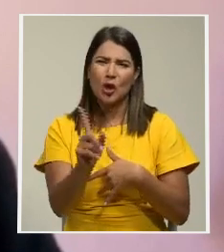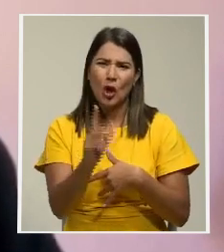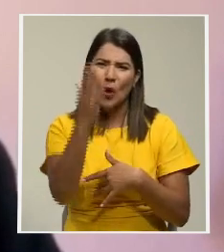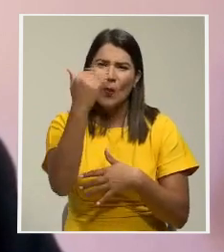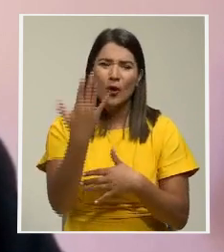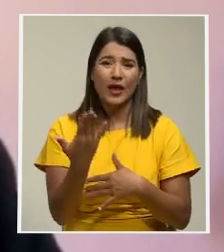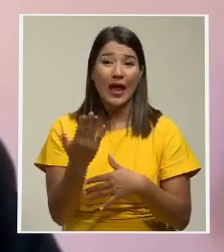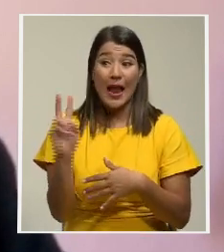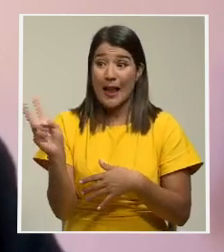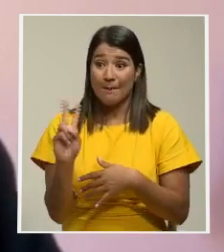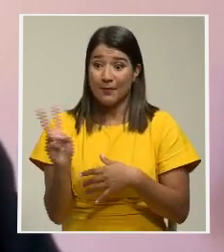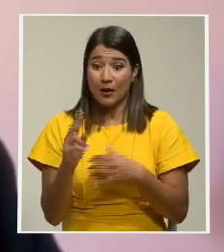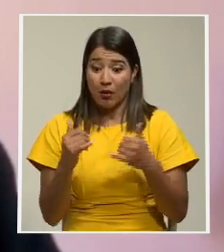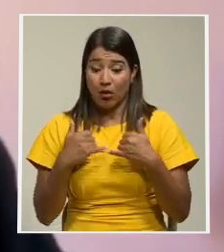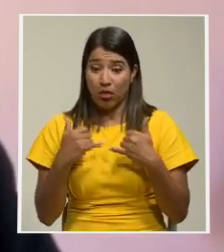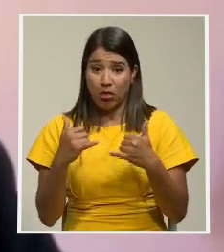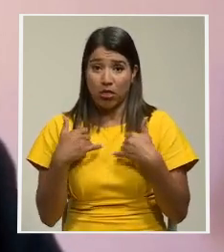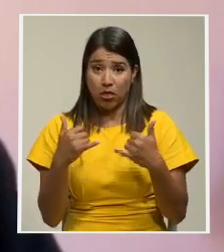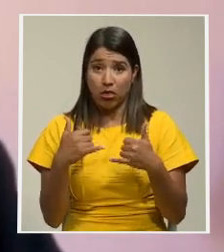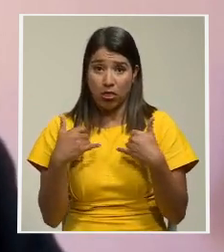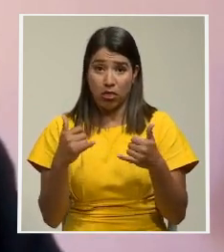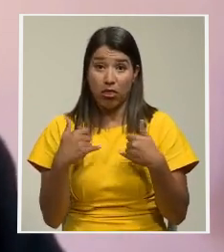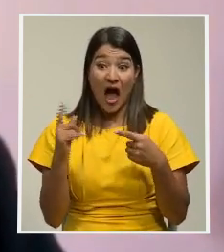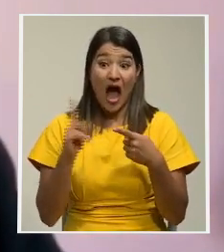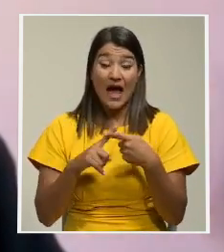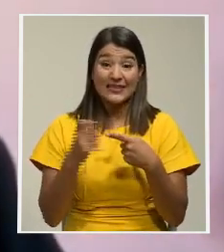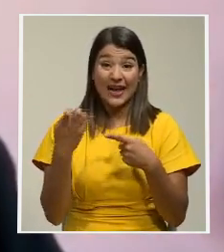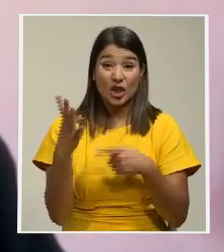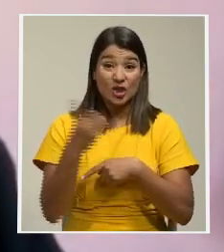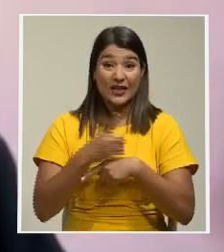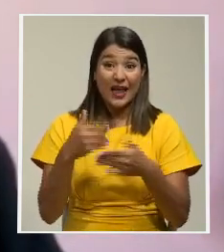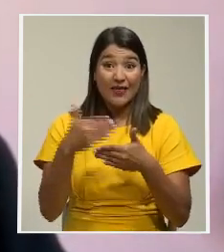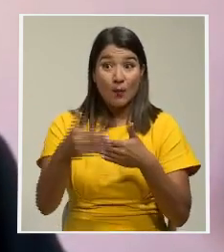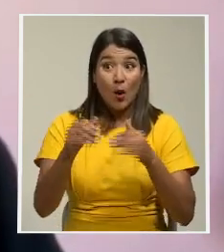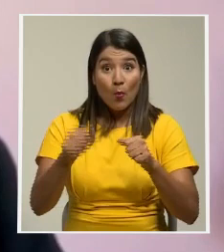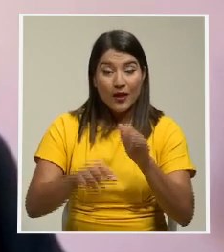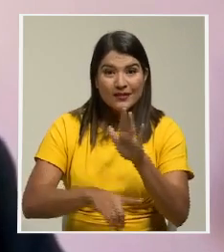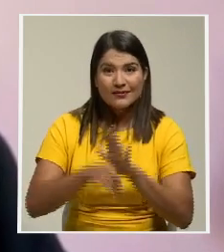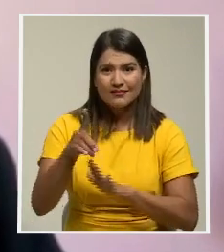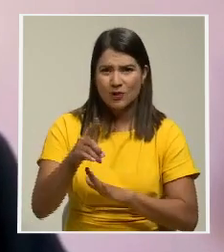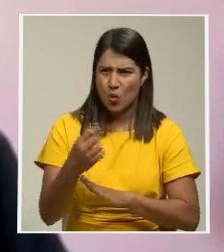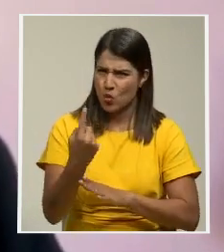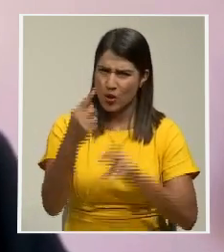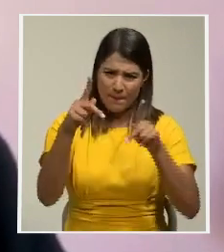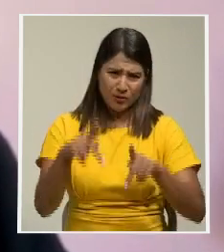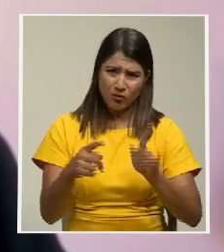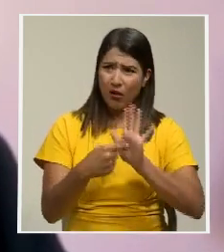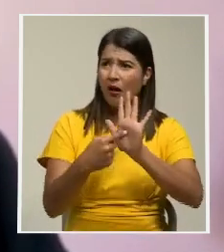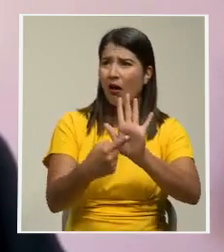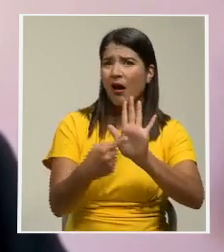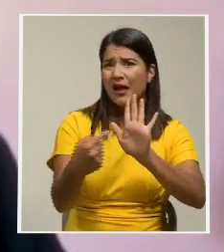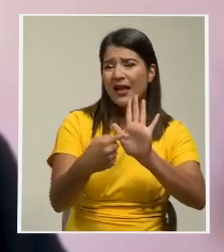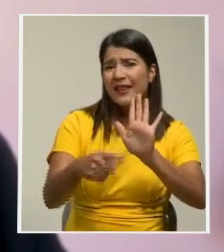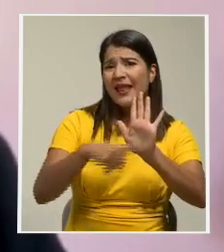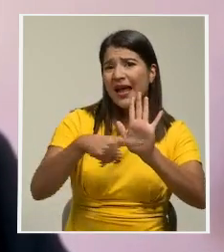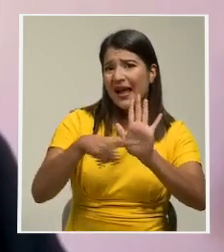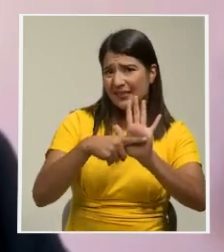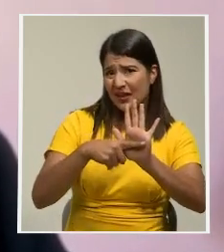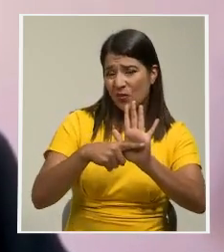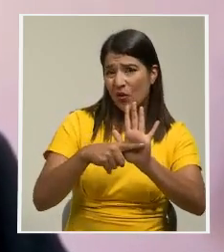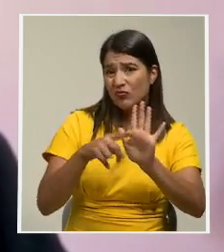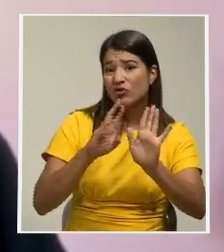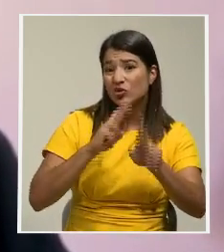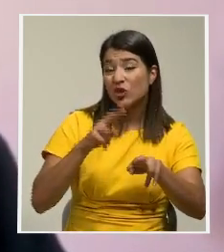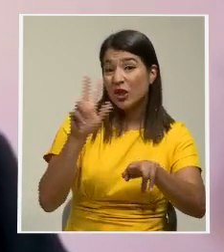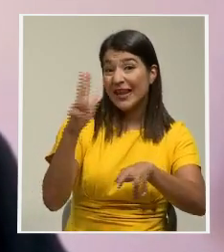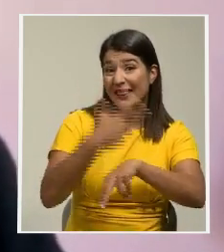incubación del virus, ¿verdad?, que puede extenderse hasta 14 días. Una persona que viene con una prueba negativa de hace 3 días perfectamente ya puede estar positiva sin síntomas o